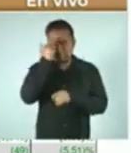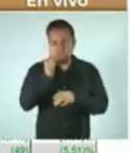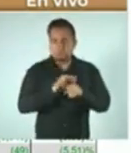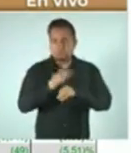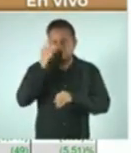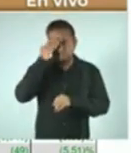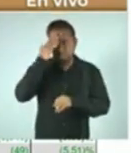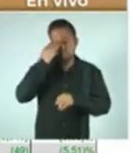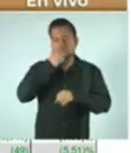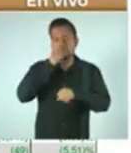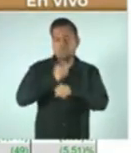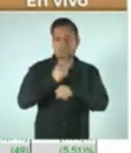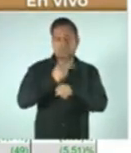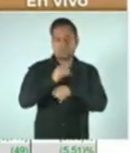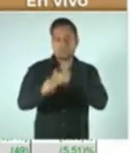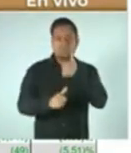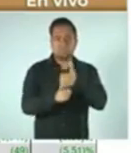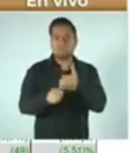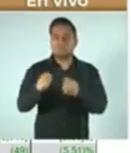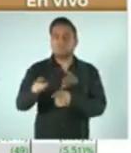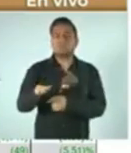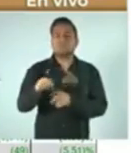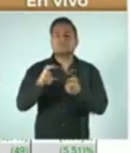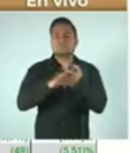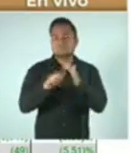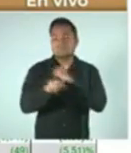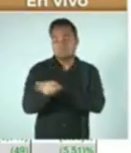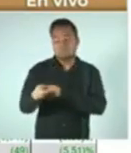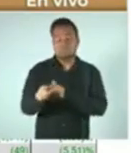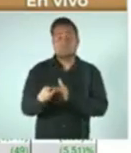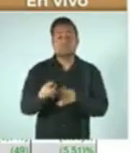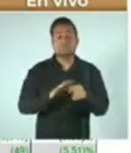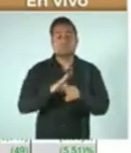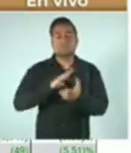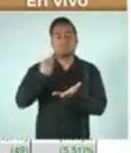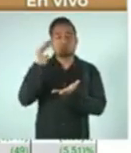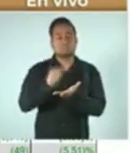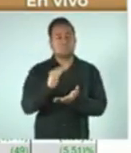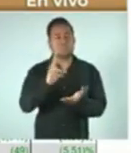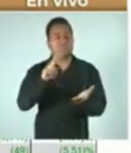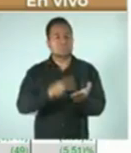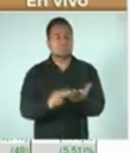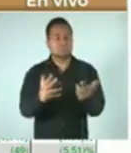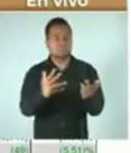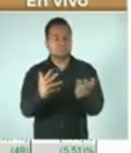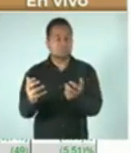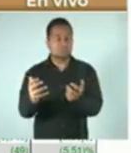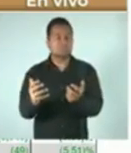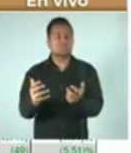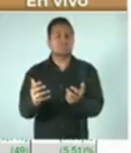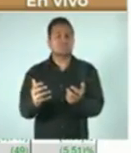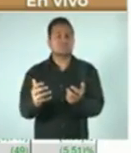encabeza el subsecretario de reinserción. Hay un descenso de